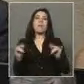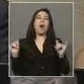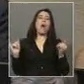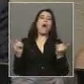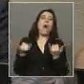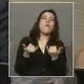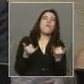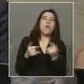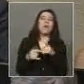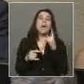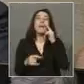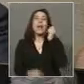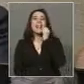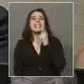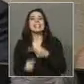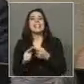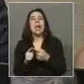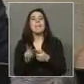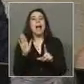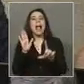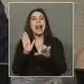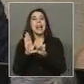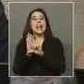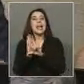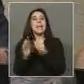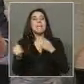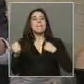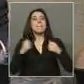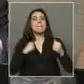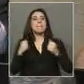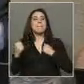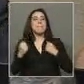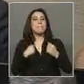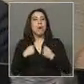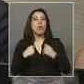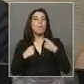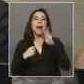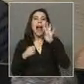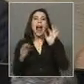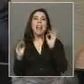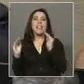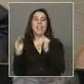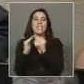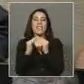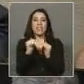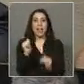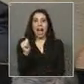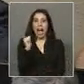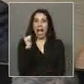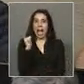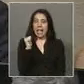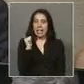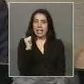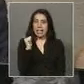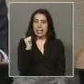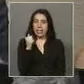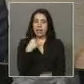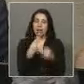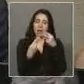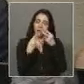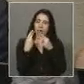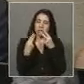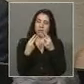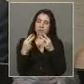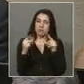con cariño se ha denominado la ley del mono para regularizar la vivienda. Ayer estábamos viendo el tema